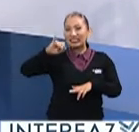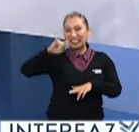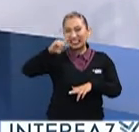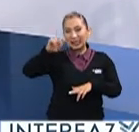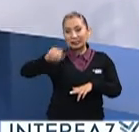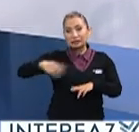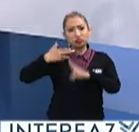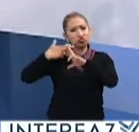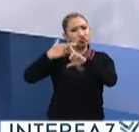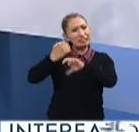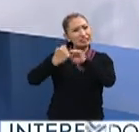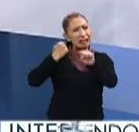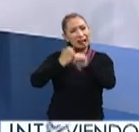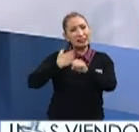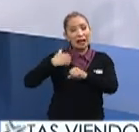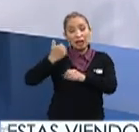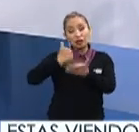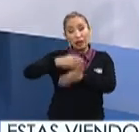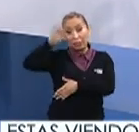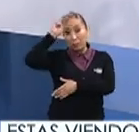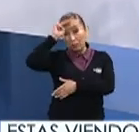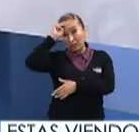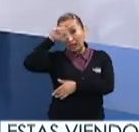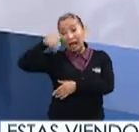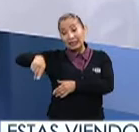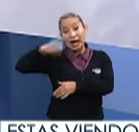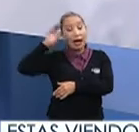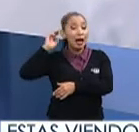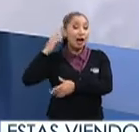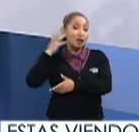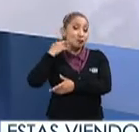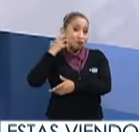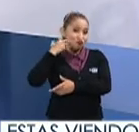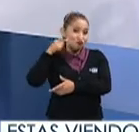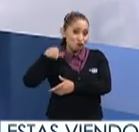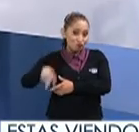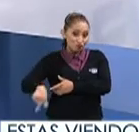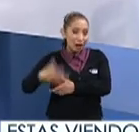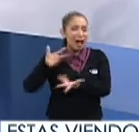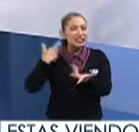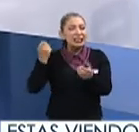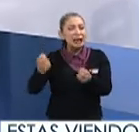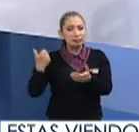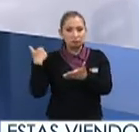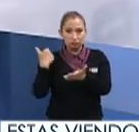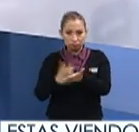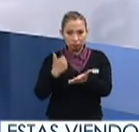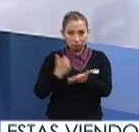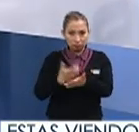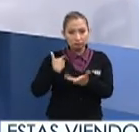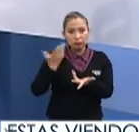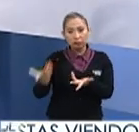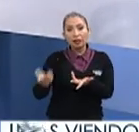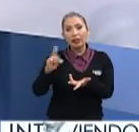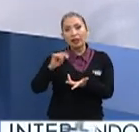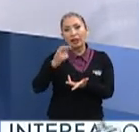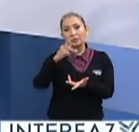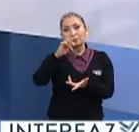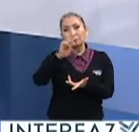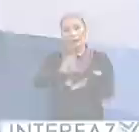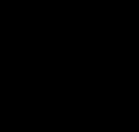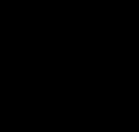Martínez, centenario benemérito de la ciudad de Monterrey, allá en Nuevo León. Y esta es la colaboración que nos comparte la DGESPE.